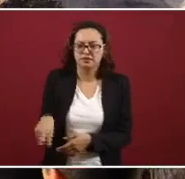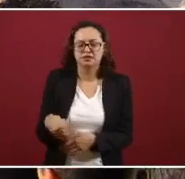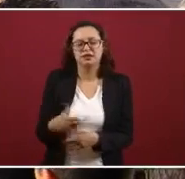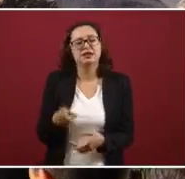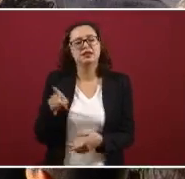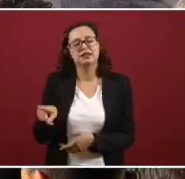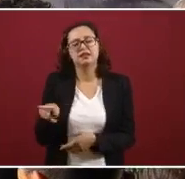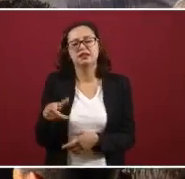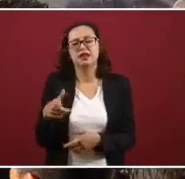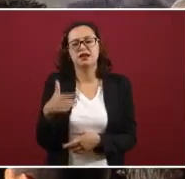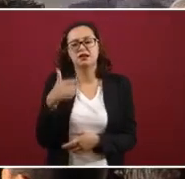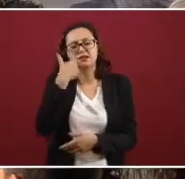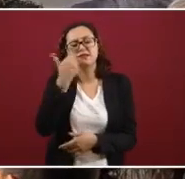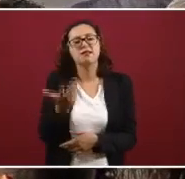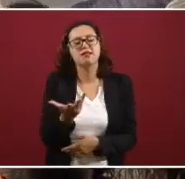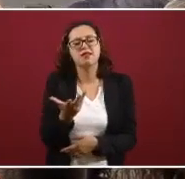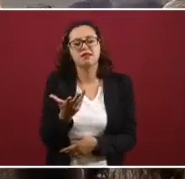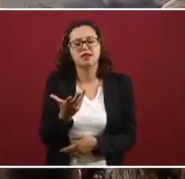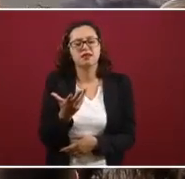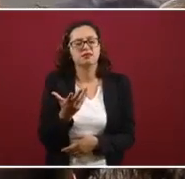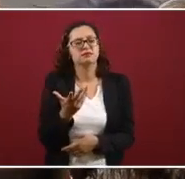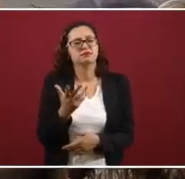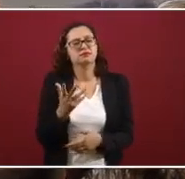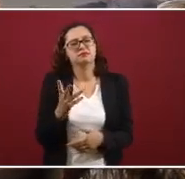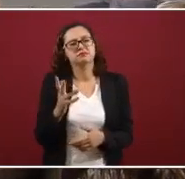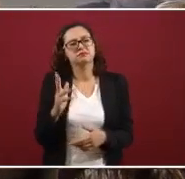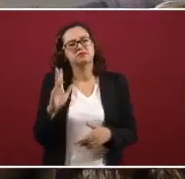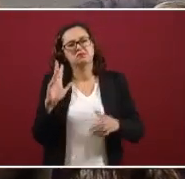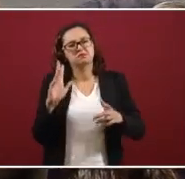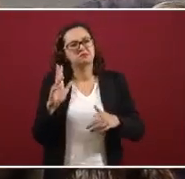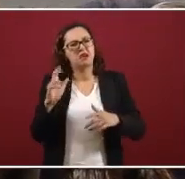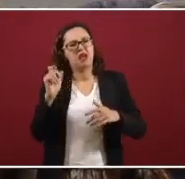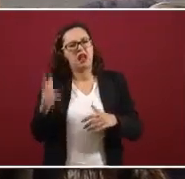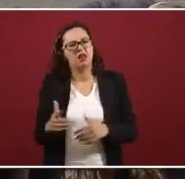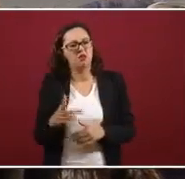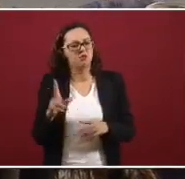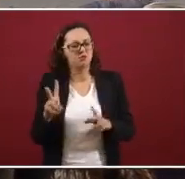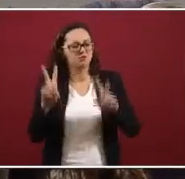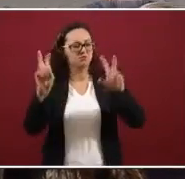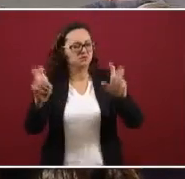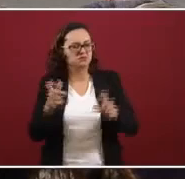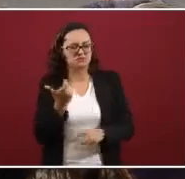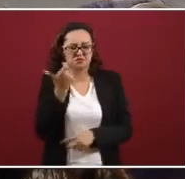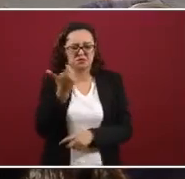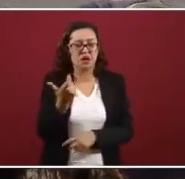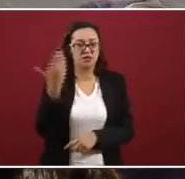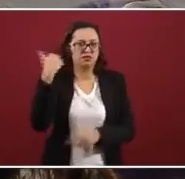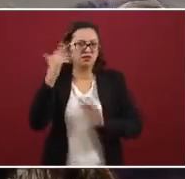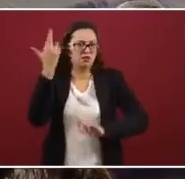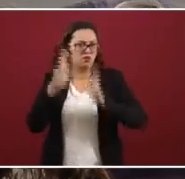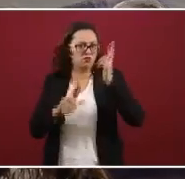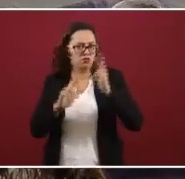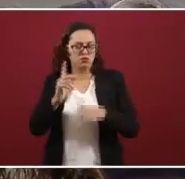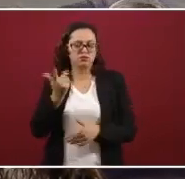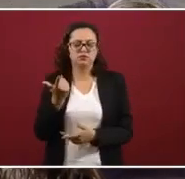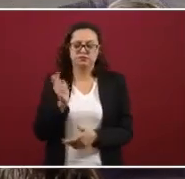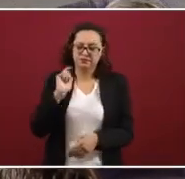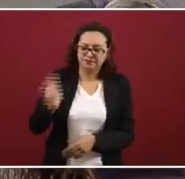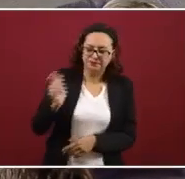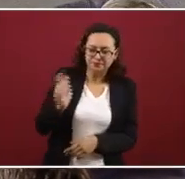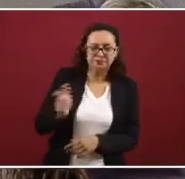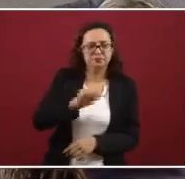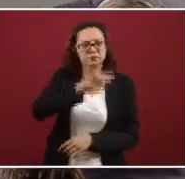pensiones para sus esposos o de sus esposos que habían participado en la revolución, que se les habían